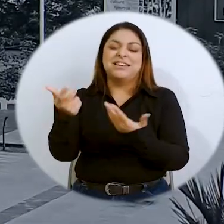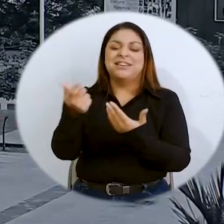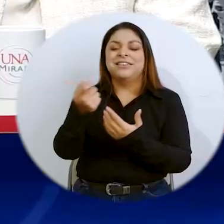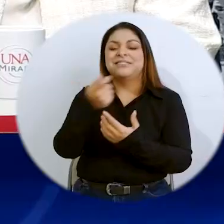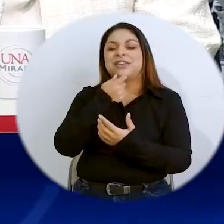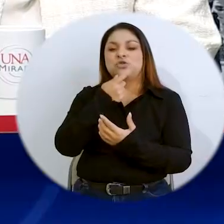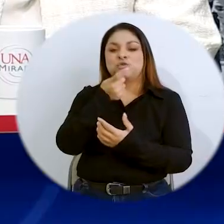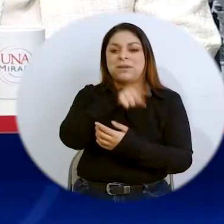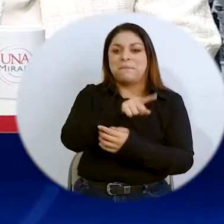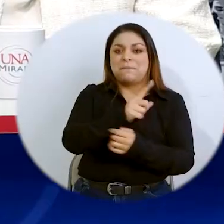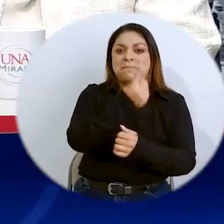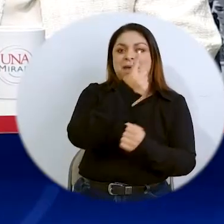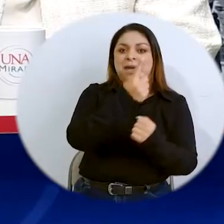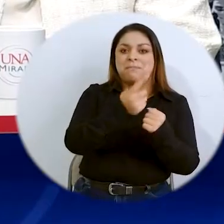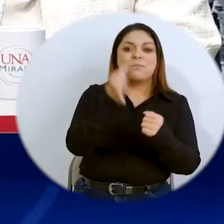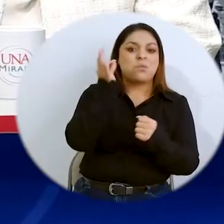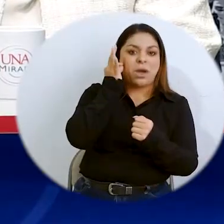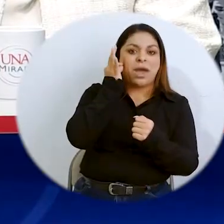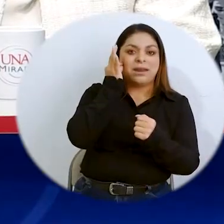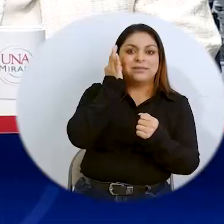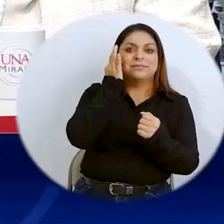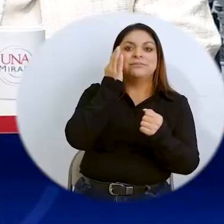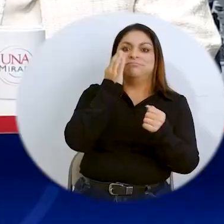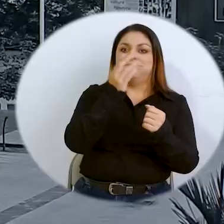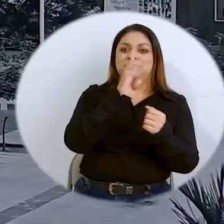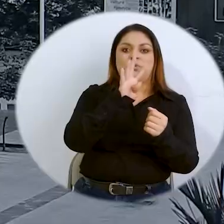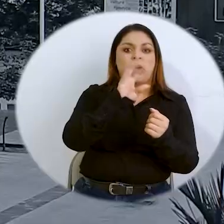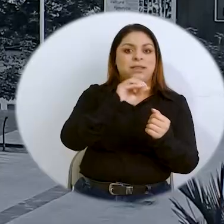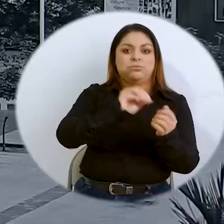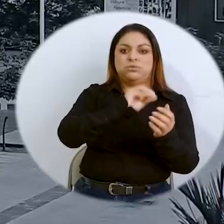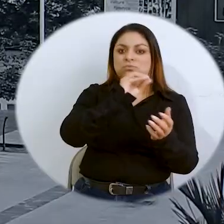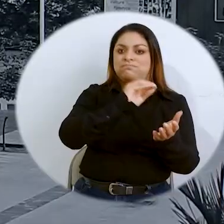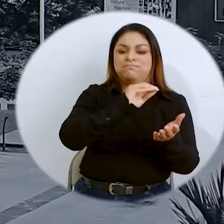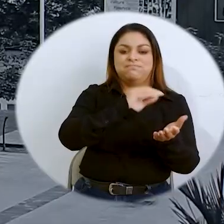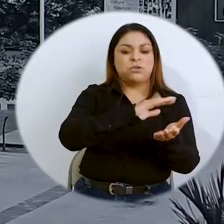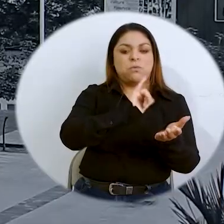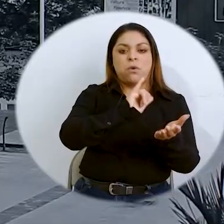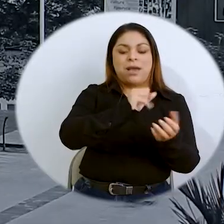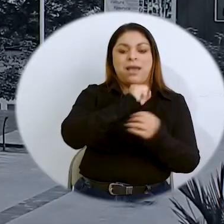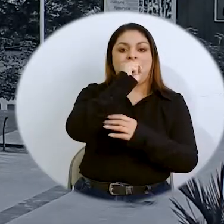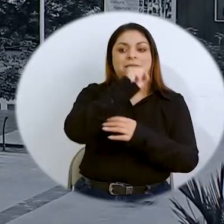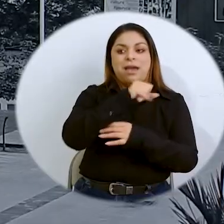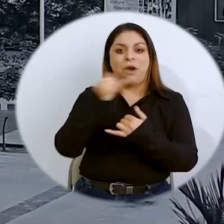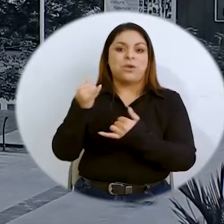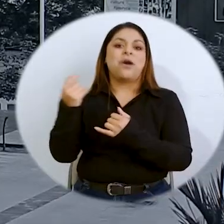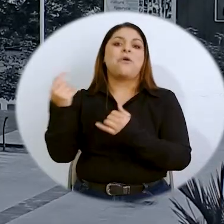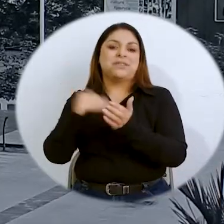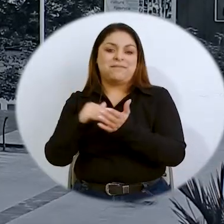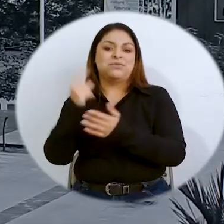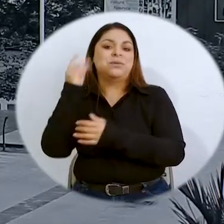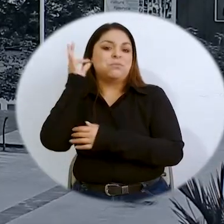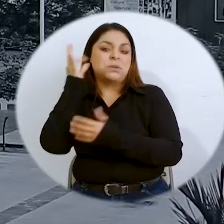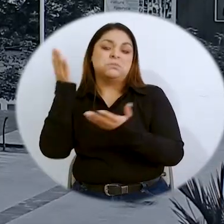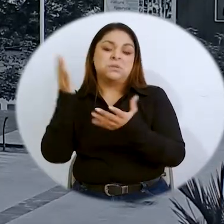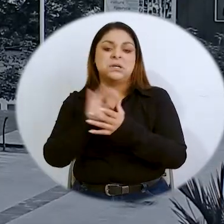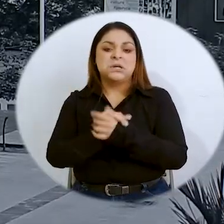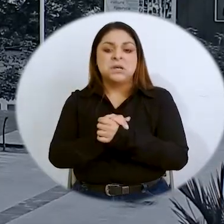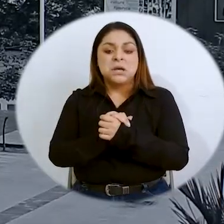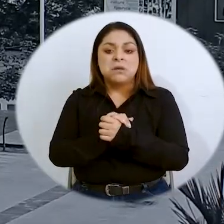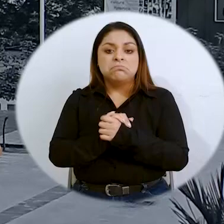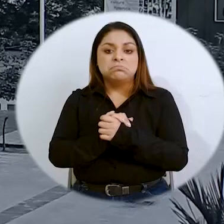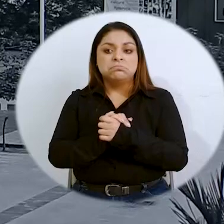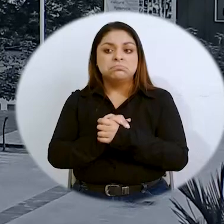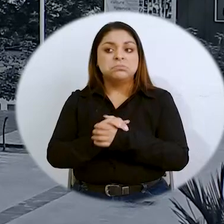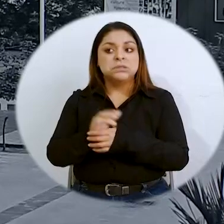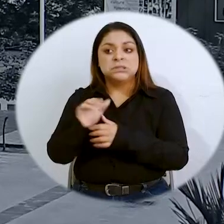¿verdad?, también en una primera ronda. Ciertamente sí, los datos permiten también observar que no iban a obtener 38